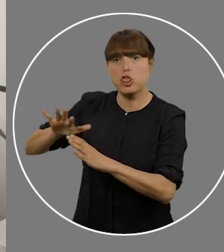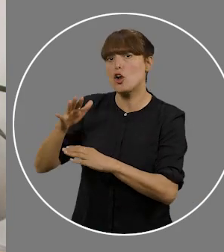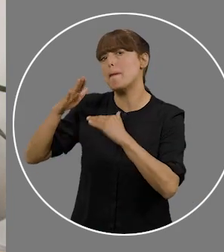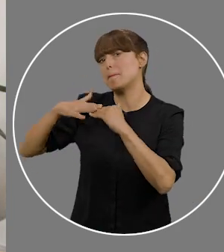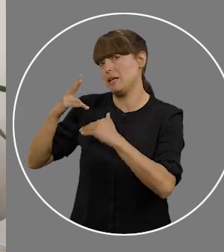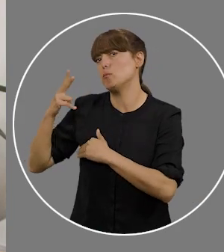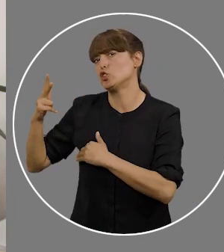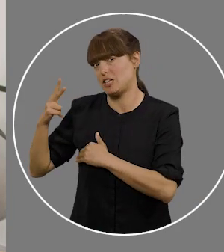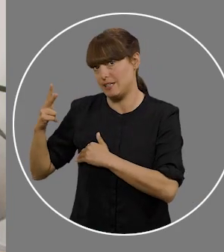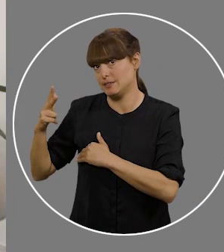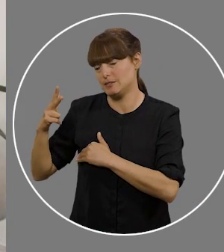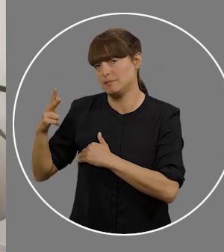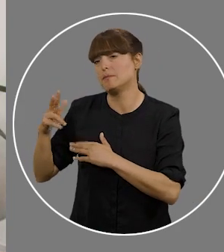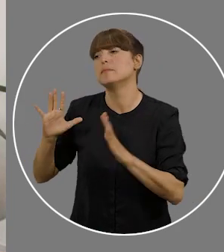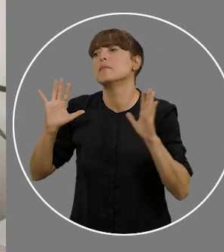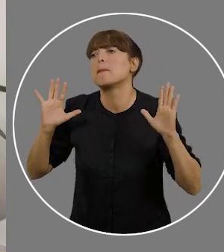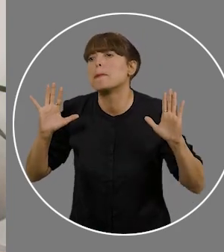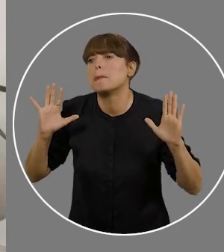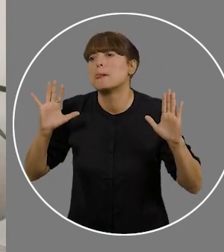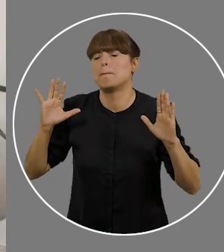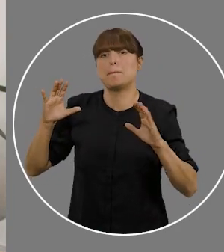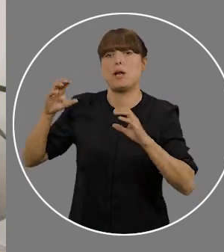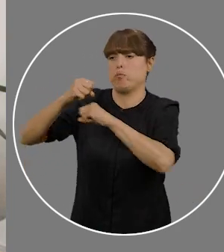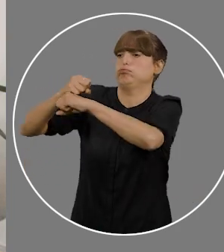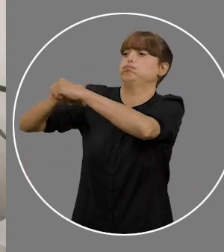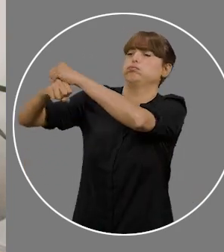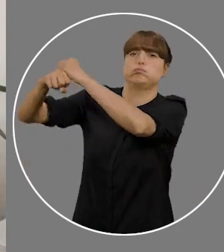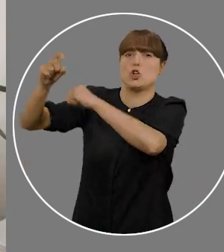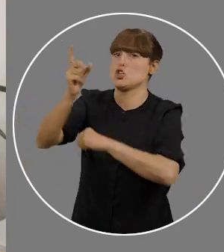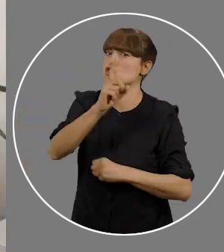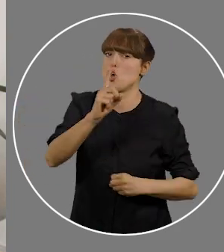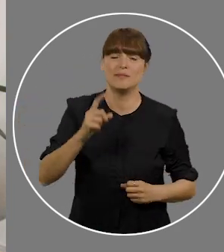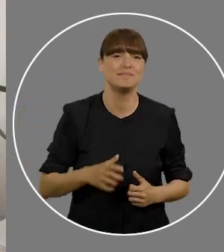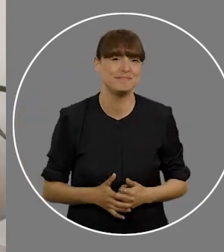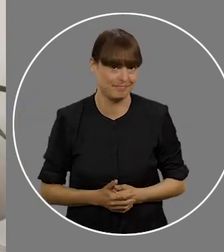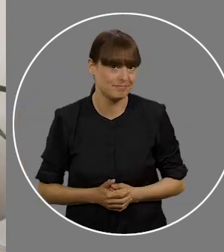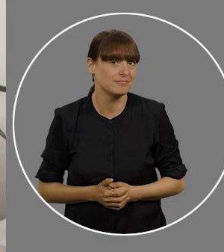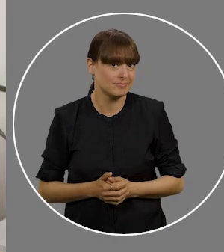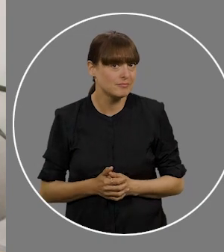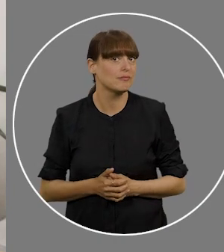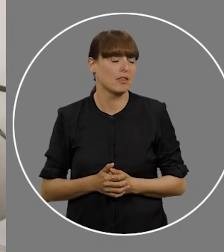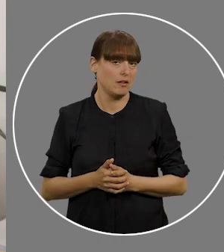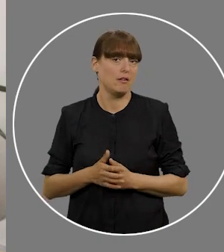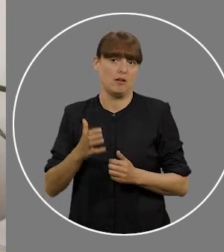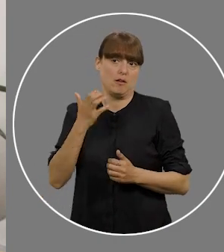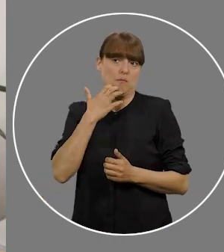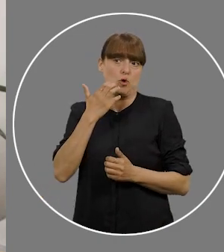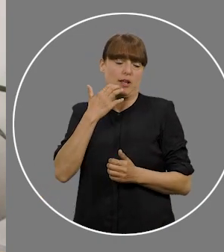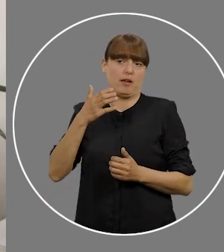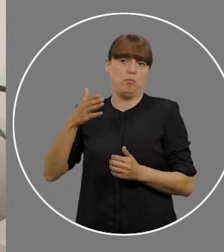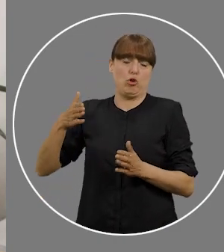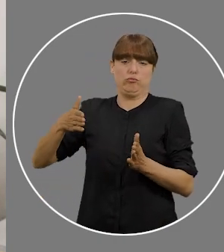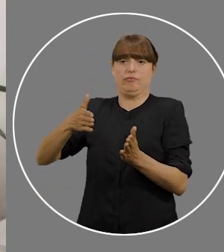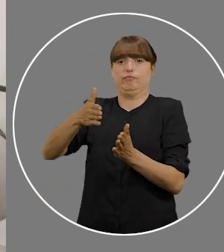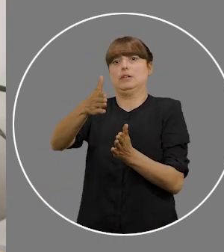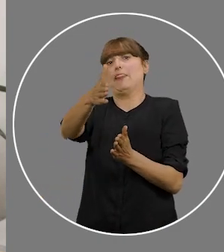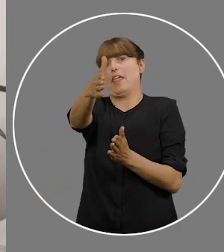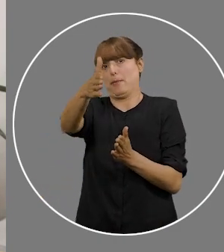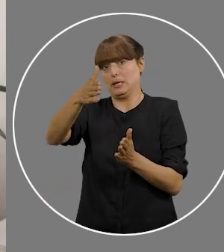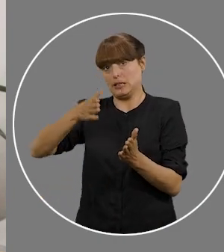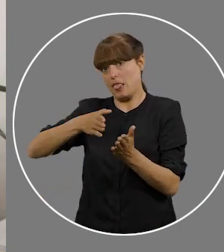Sí, pero no estaba uno encima de otro tampoco. Había una fila, luego